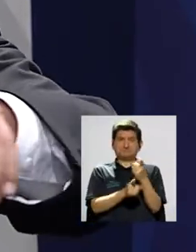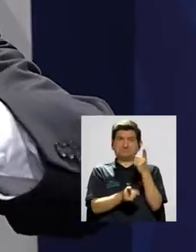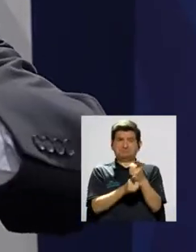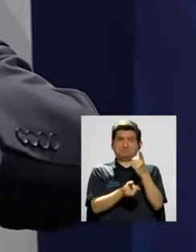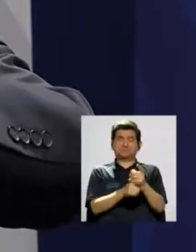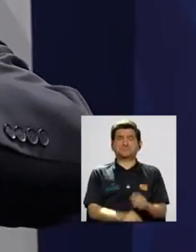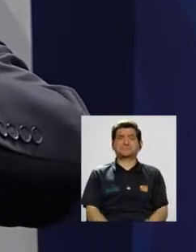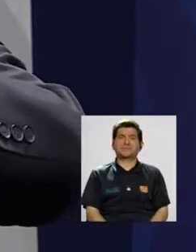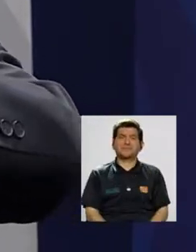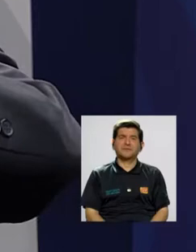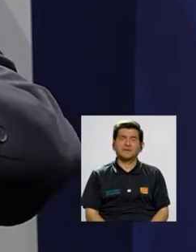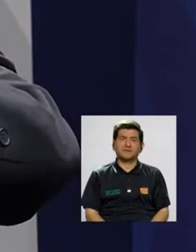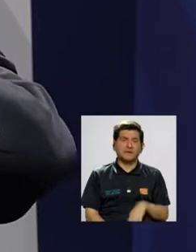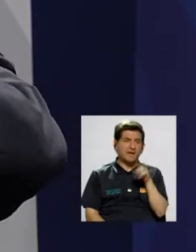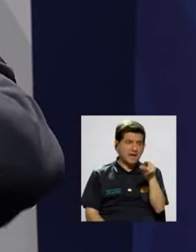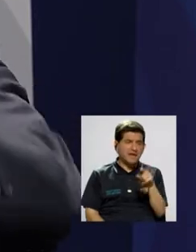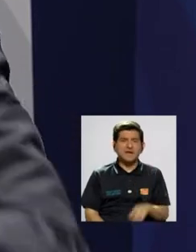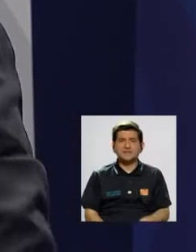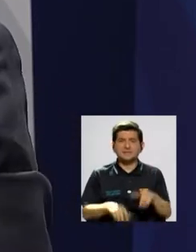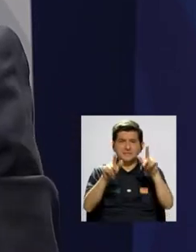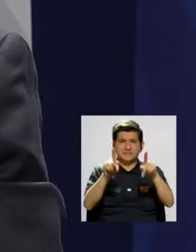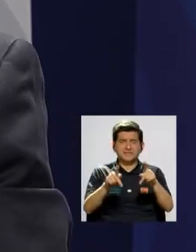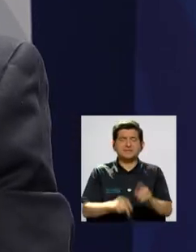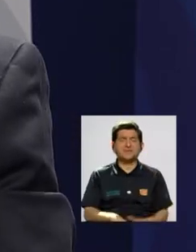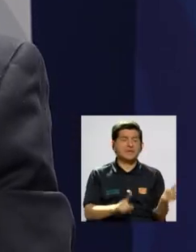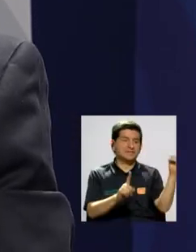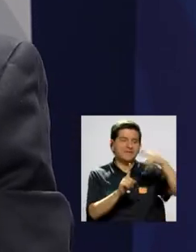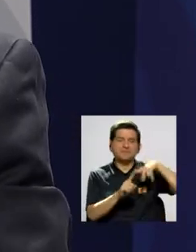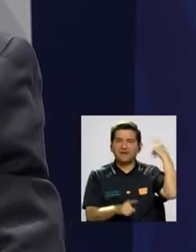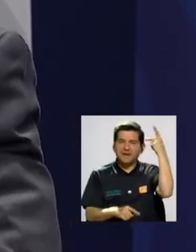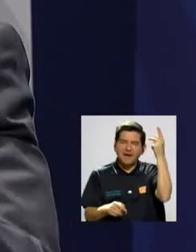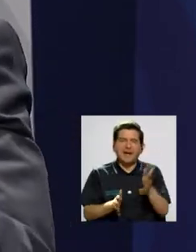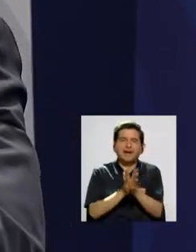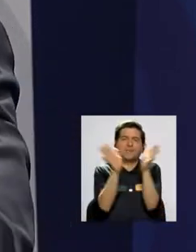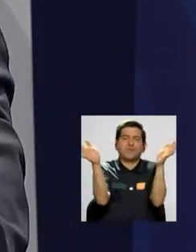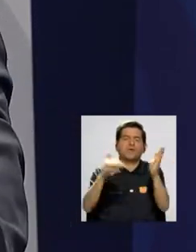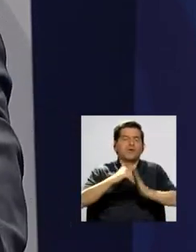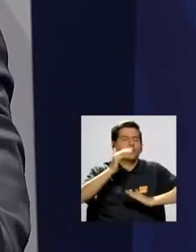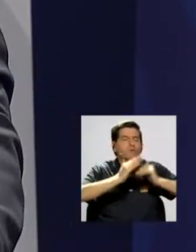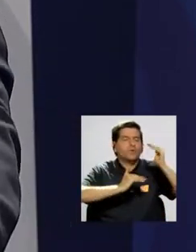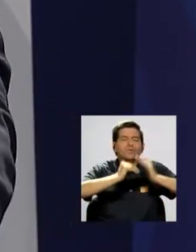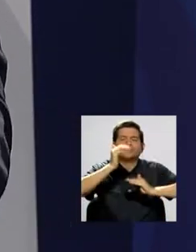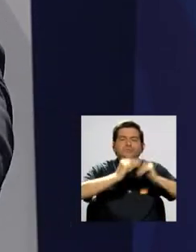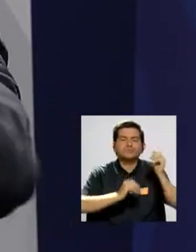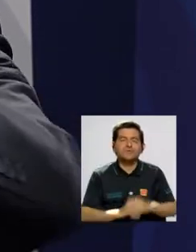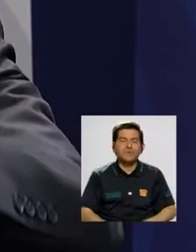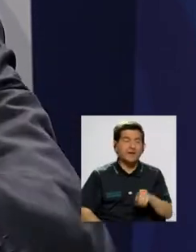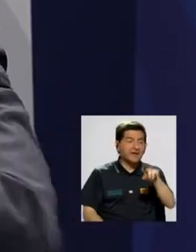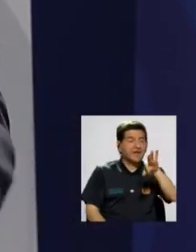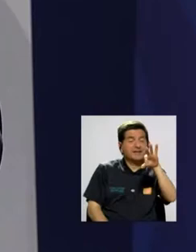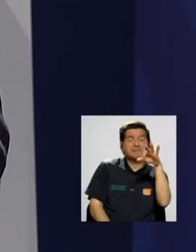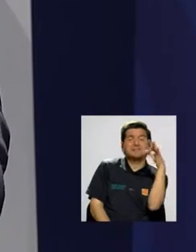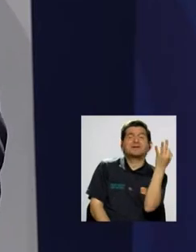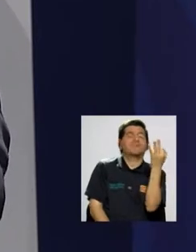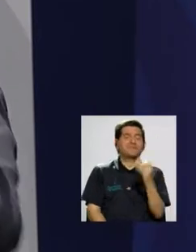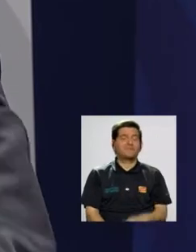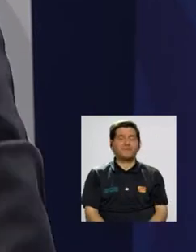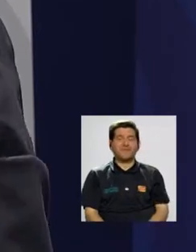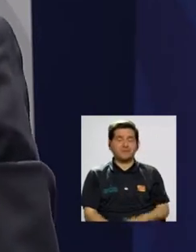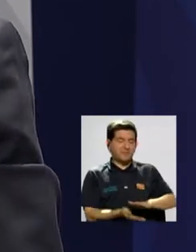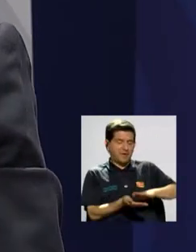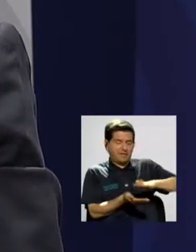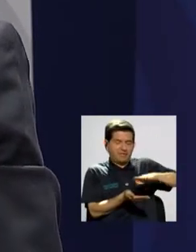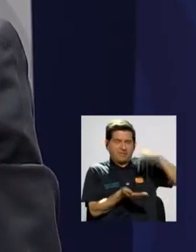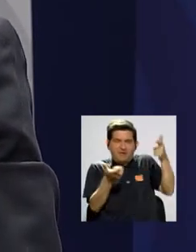que esos ejecutores de política pública que han construido esa forma de acumulación en